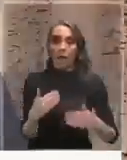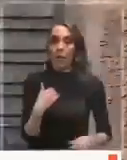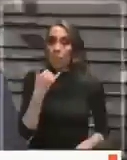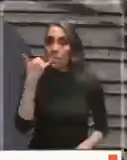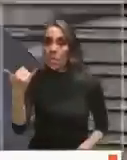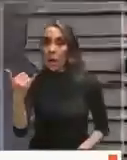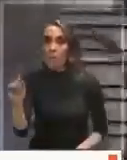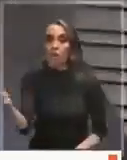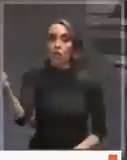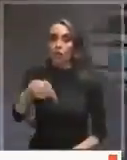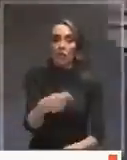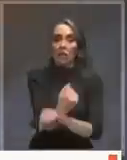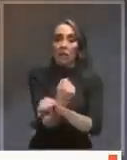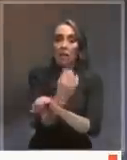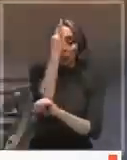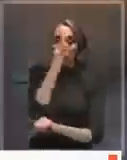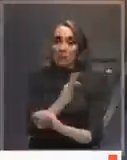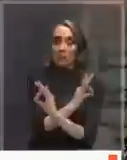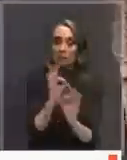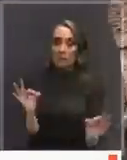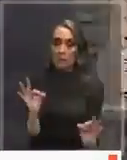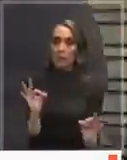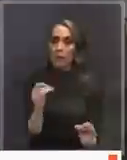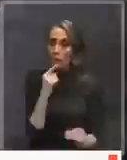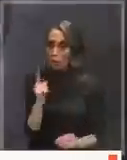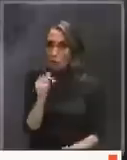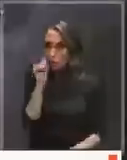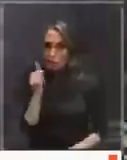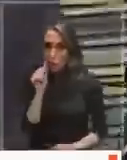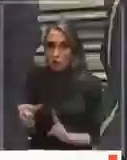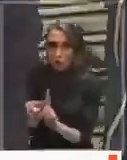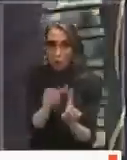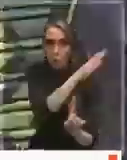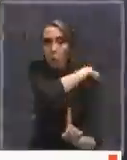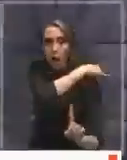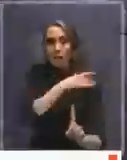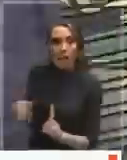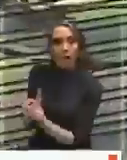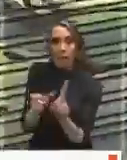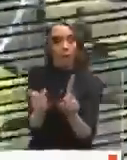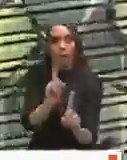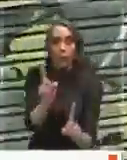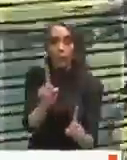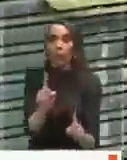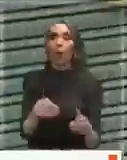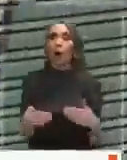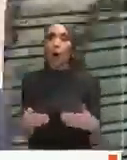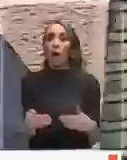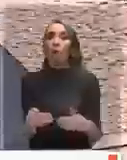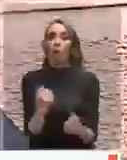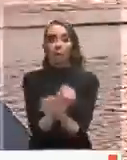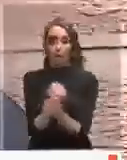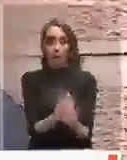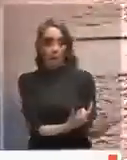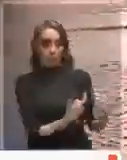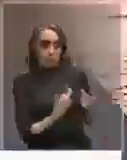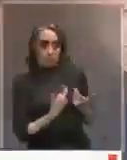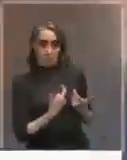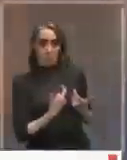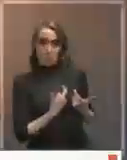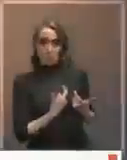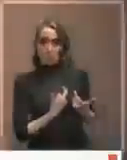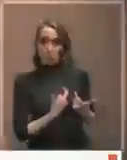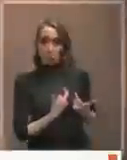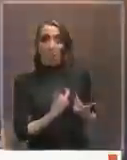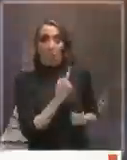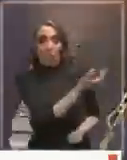ni han llegado. Ah, y estando con... ¿No es todos los días? No, y estando con custodia policial, supuestamente,